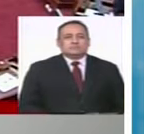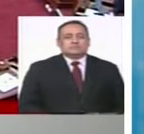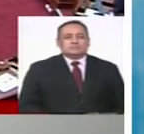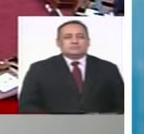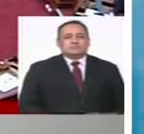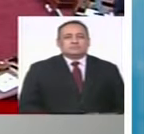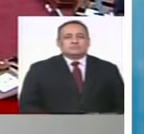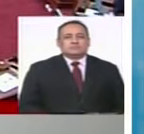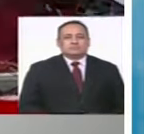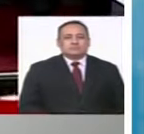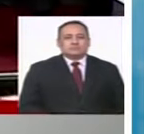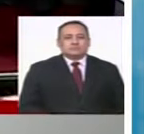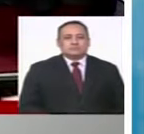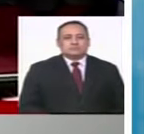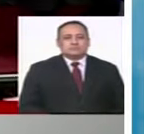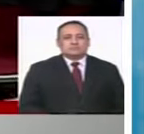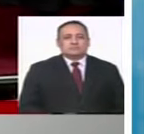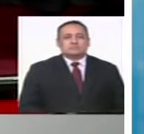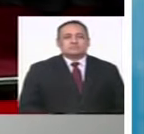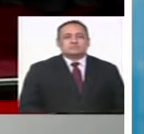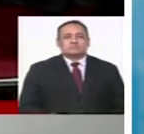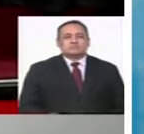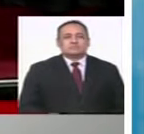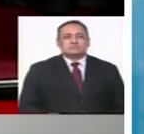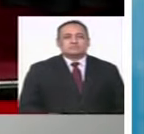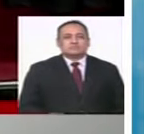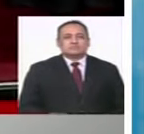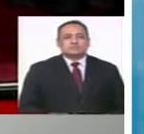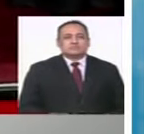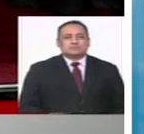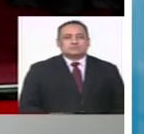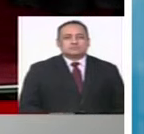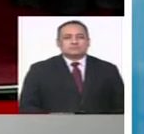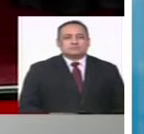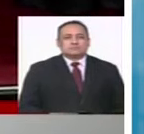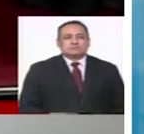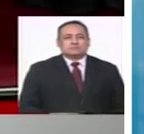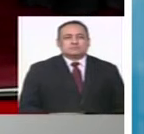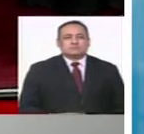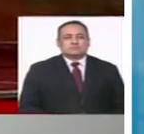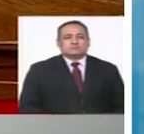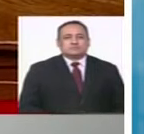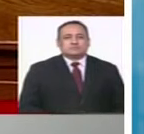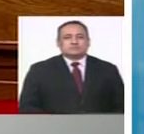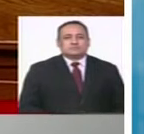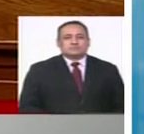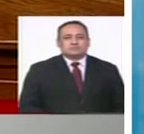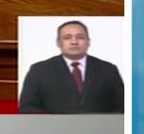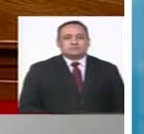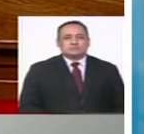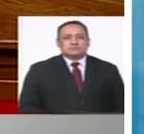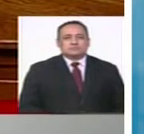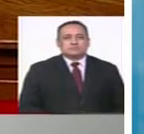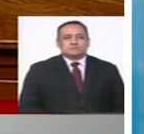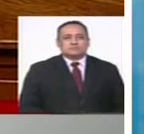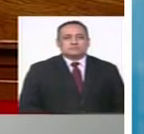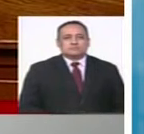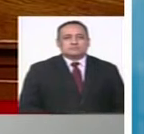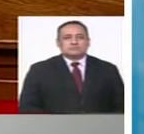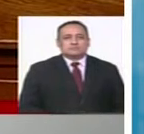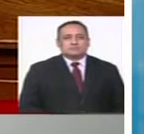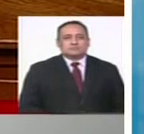Bien, se ha pedido entonces en el Congreso de la República un minuto de silencio por el fallecimiento del